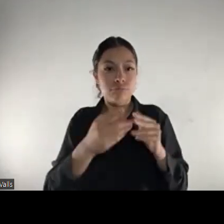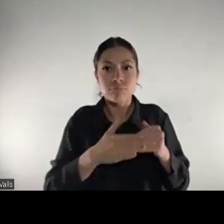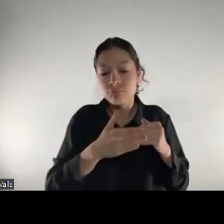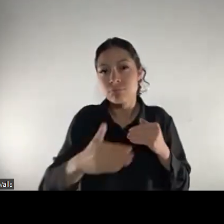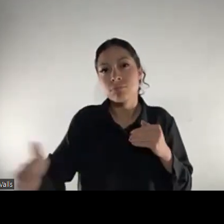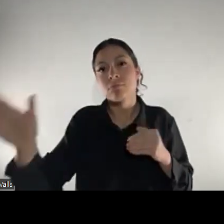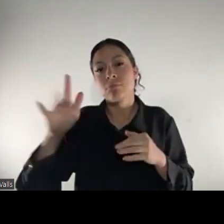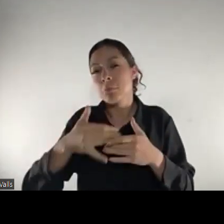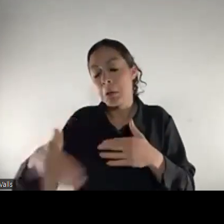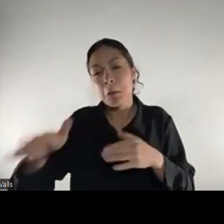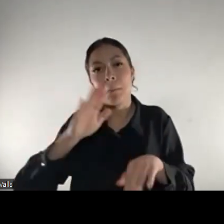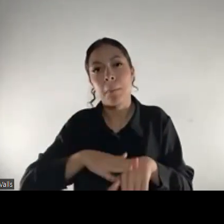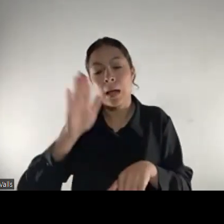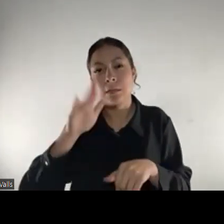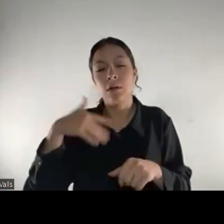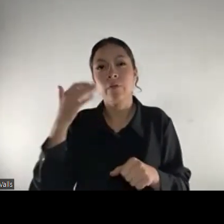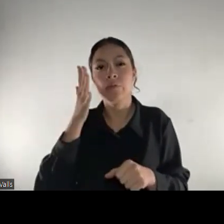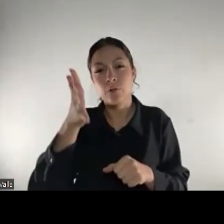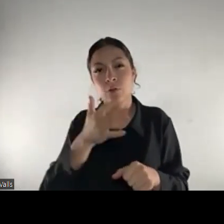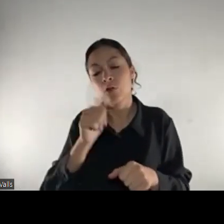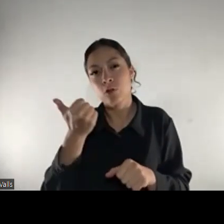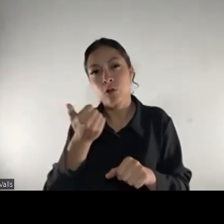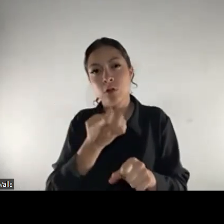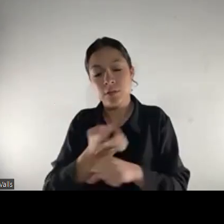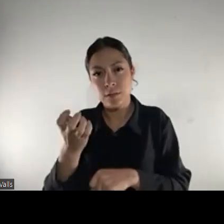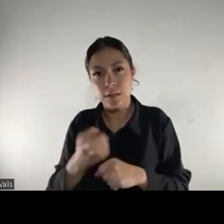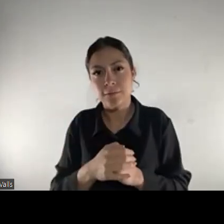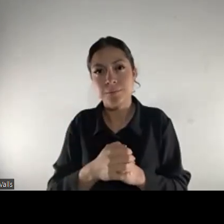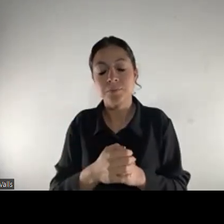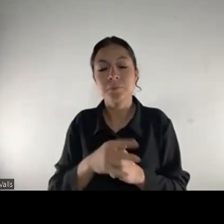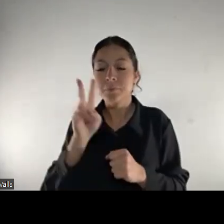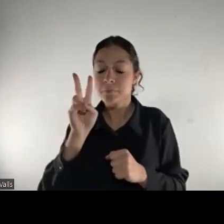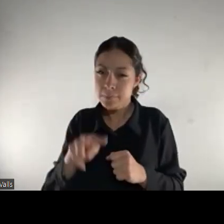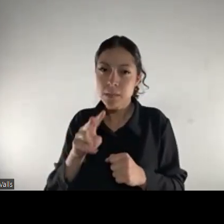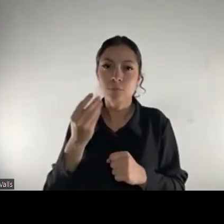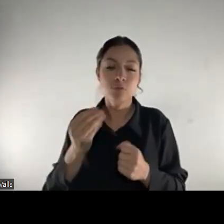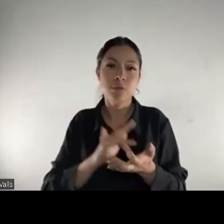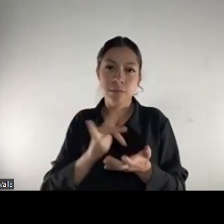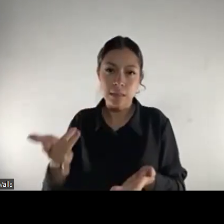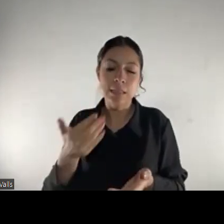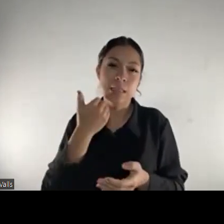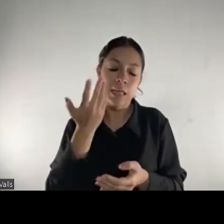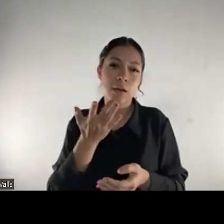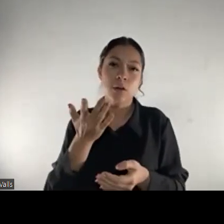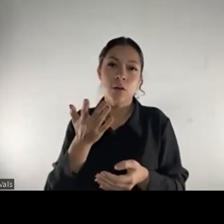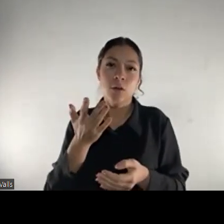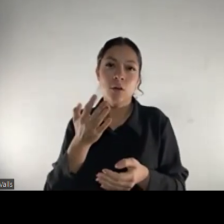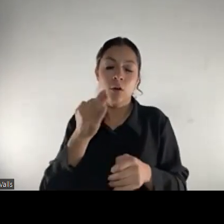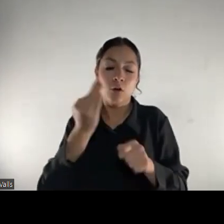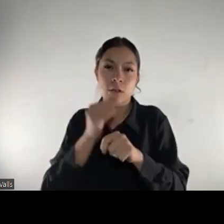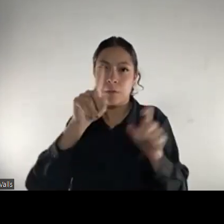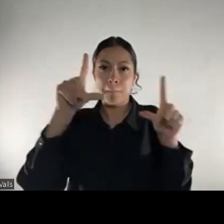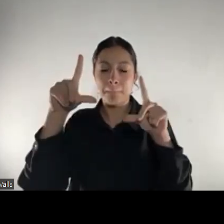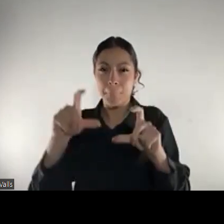otros estados, ¿verdad? Así es que de verdad muchas gracias. Quisiéramos tomar una captura de